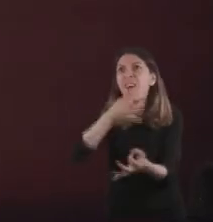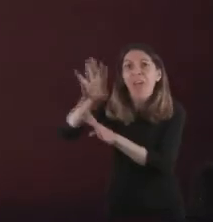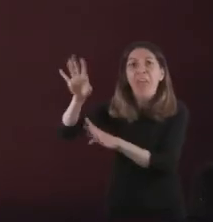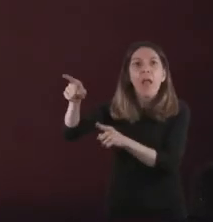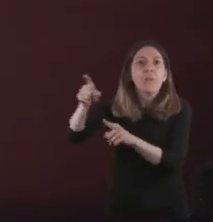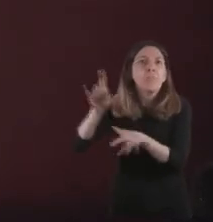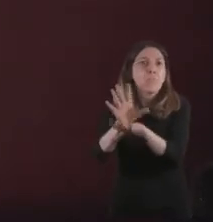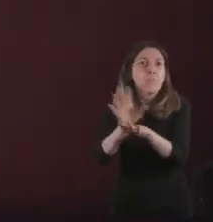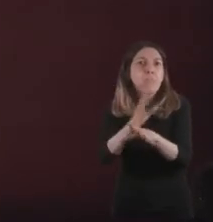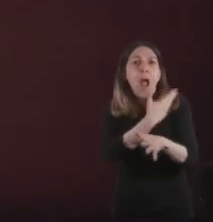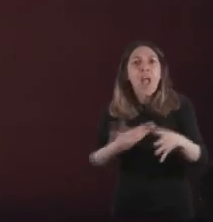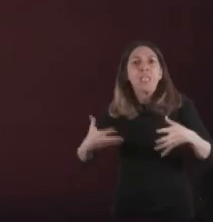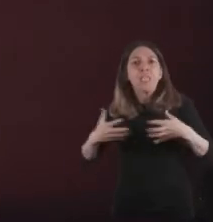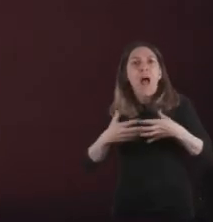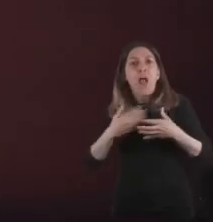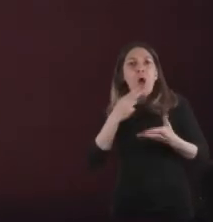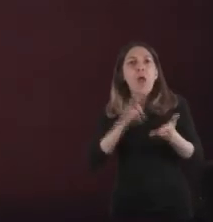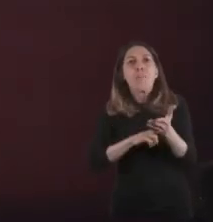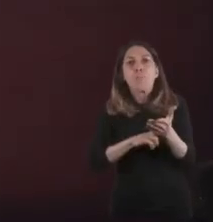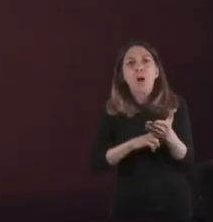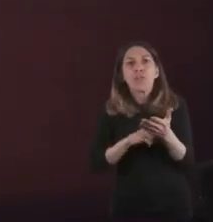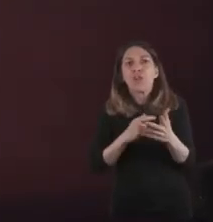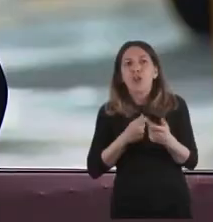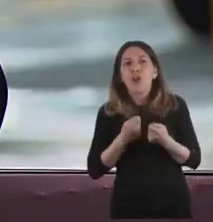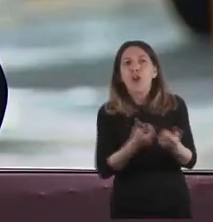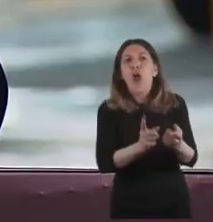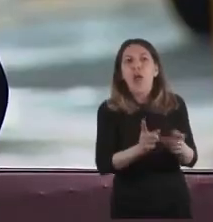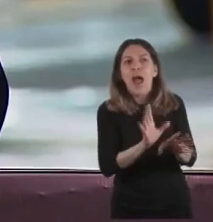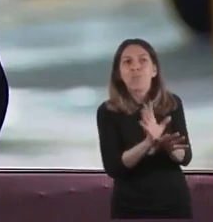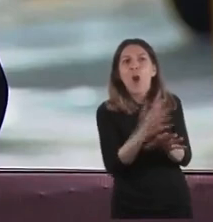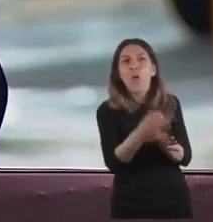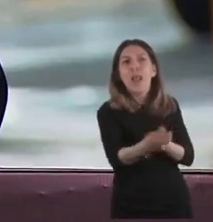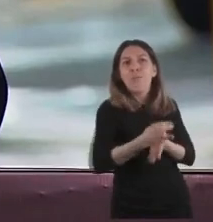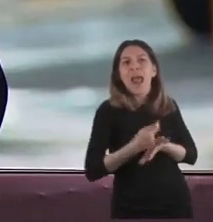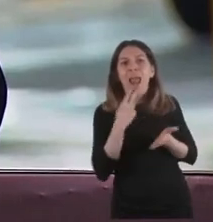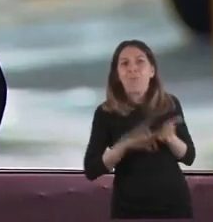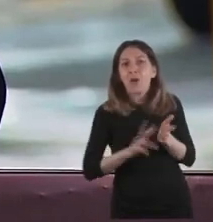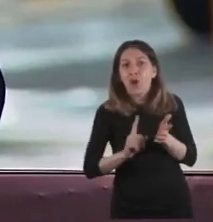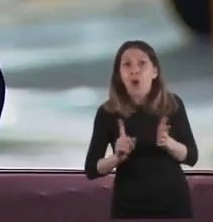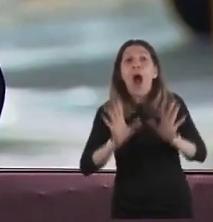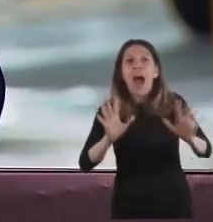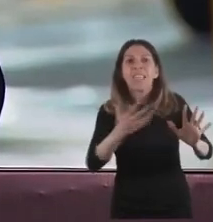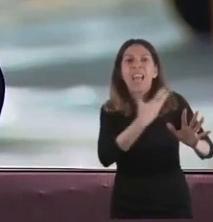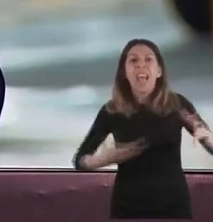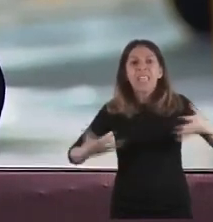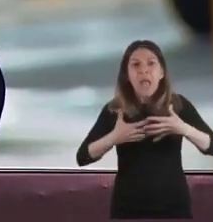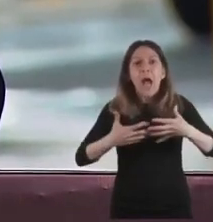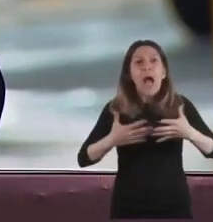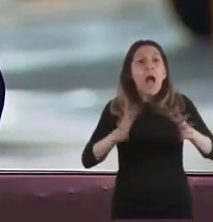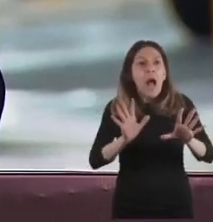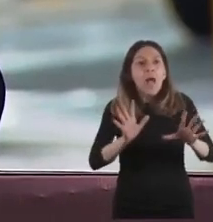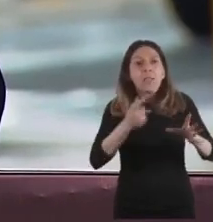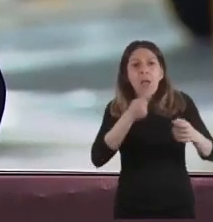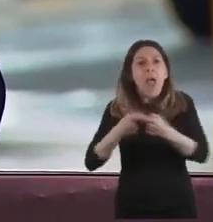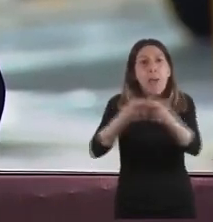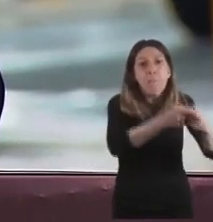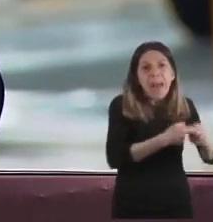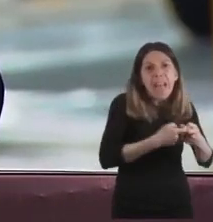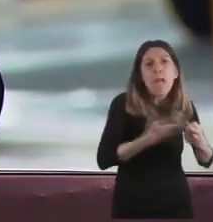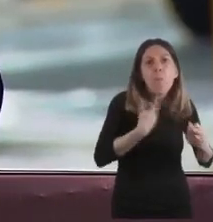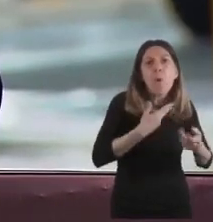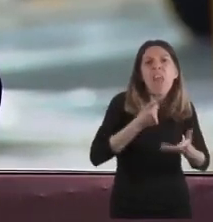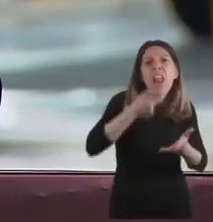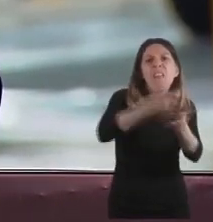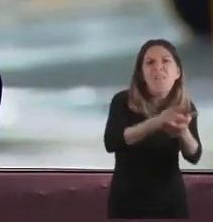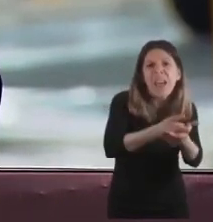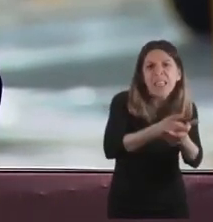impuestos para que el sector privado tenga la posibilidad de poder invertir mejor y tenga